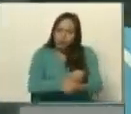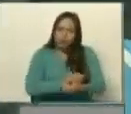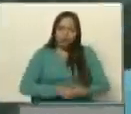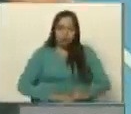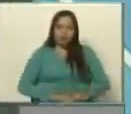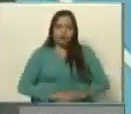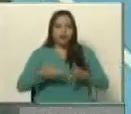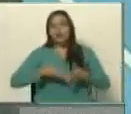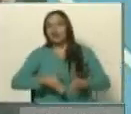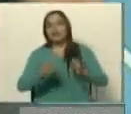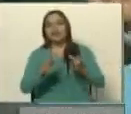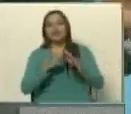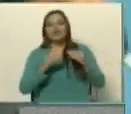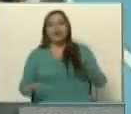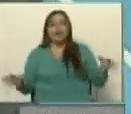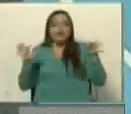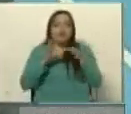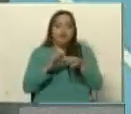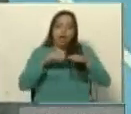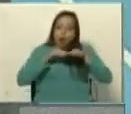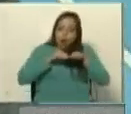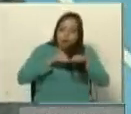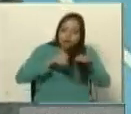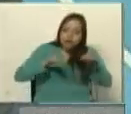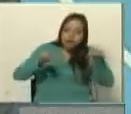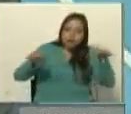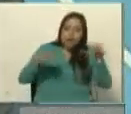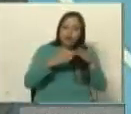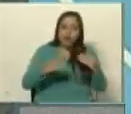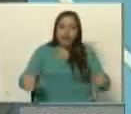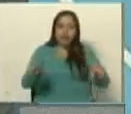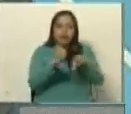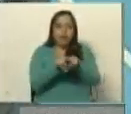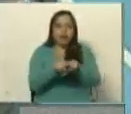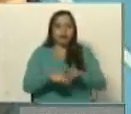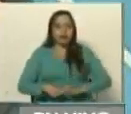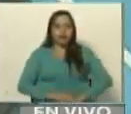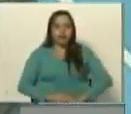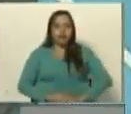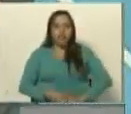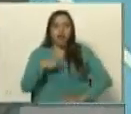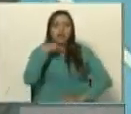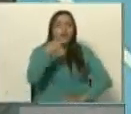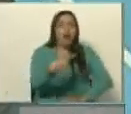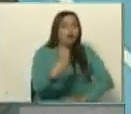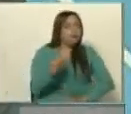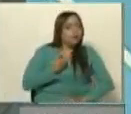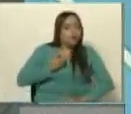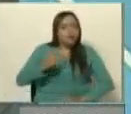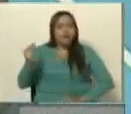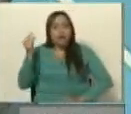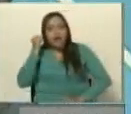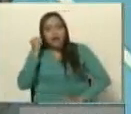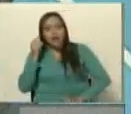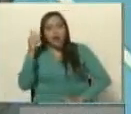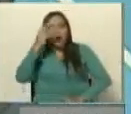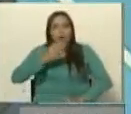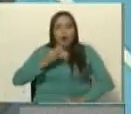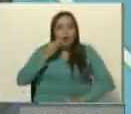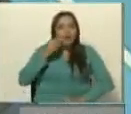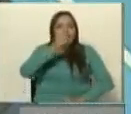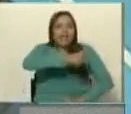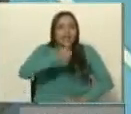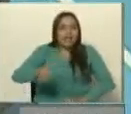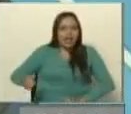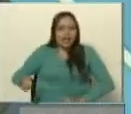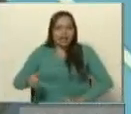ruta de todos, una ruta horizontal en la cual la voz de cada mujer, de cada joven, de cada venezolano,